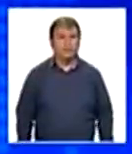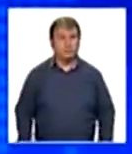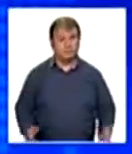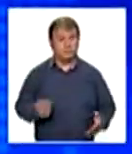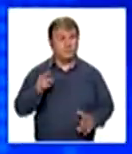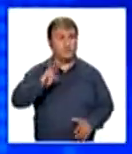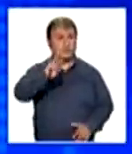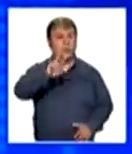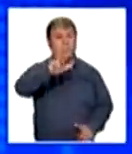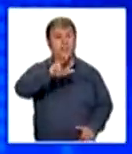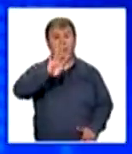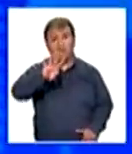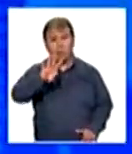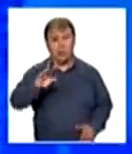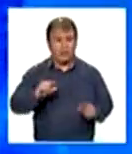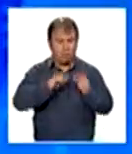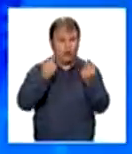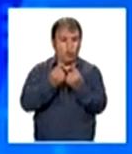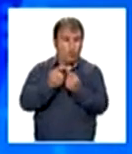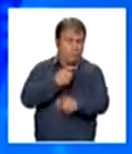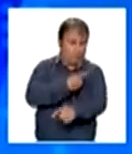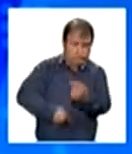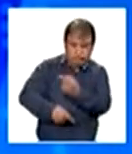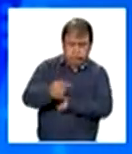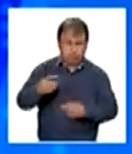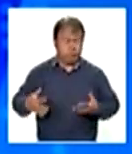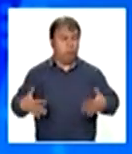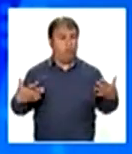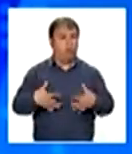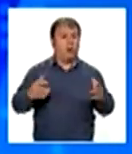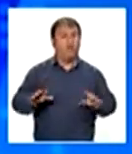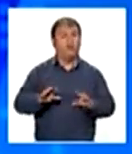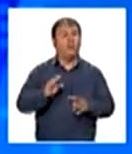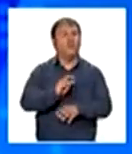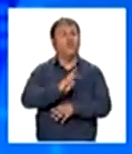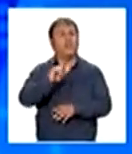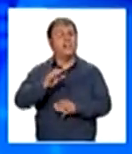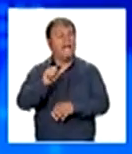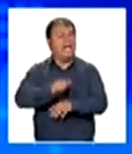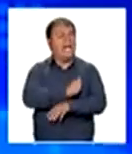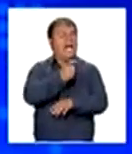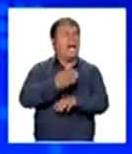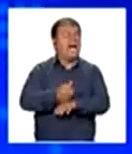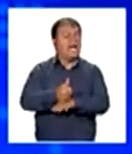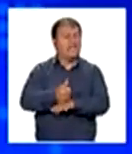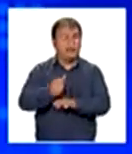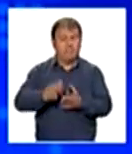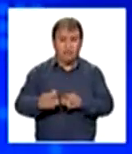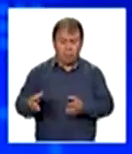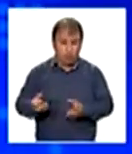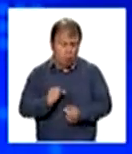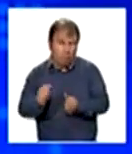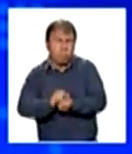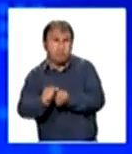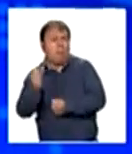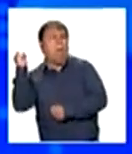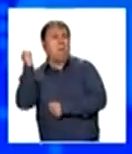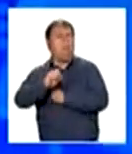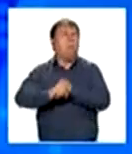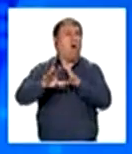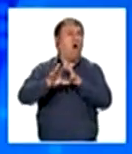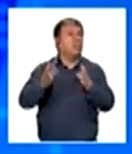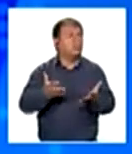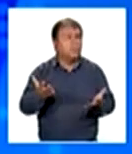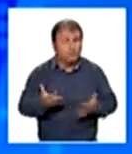Son las 12:34 y grupos de pandilleros desataron el pánico en una organización de ATE al enfrentarse con explosivos. Increíblemente, todo